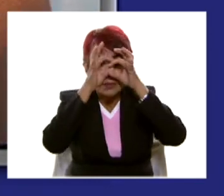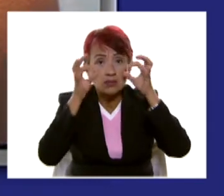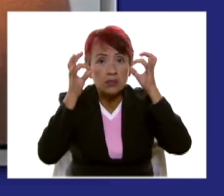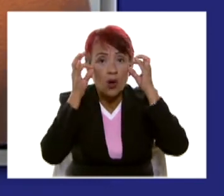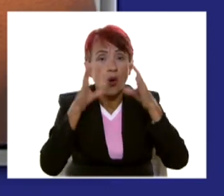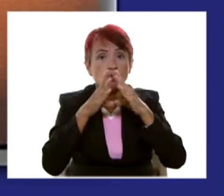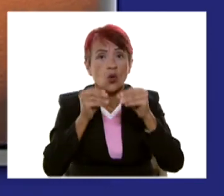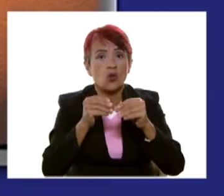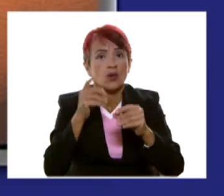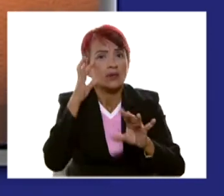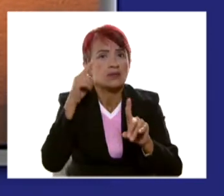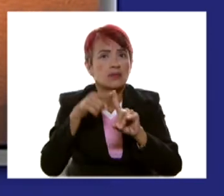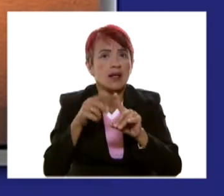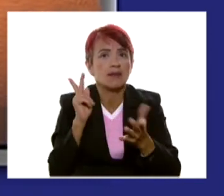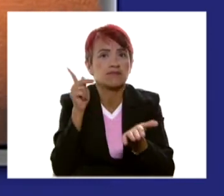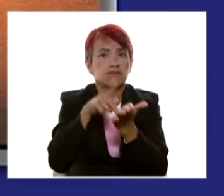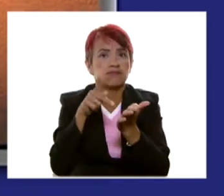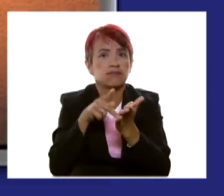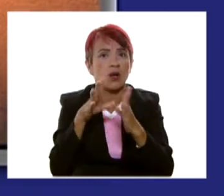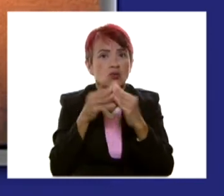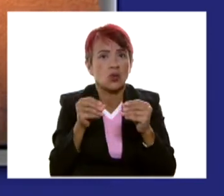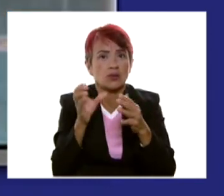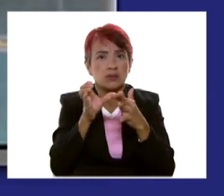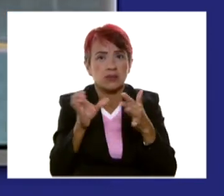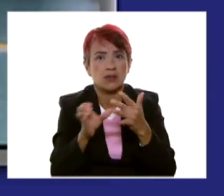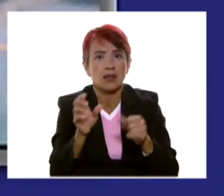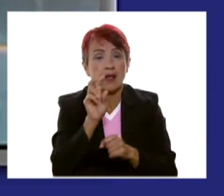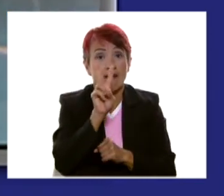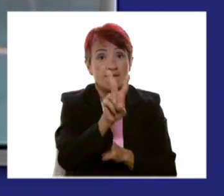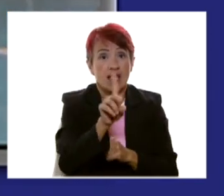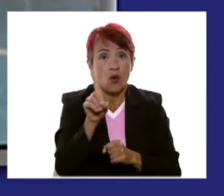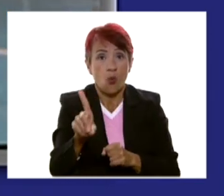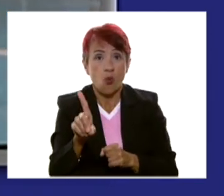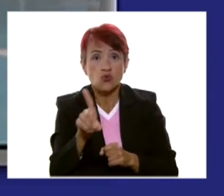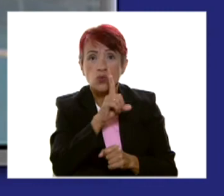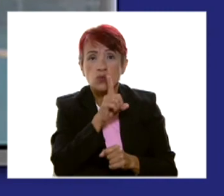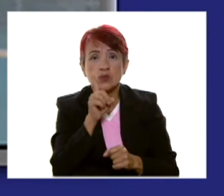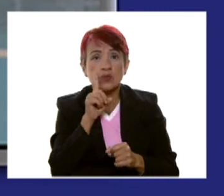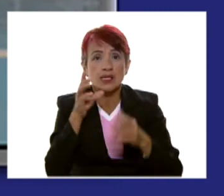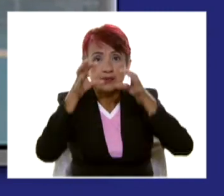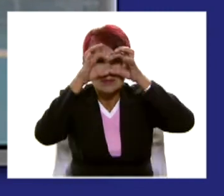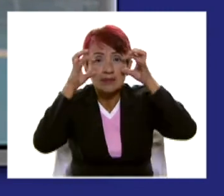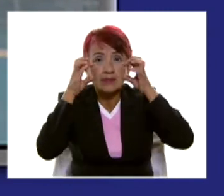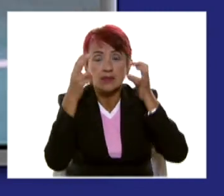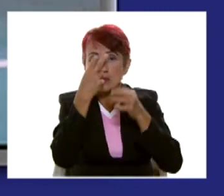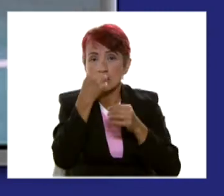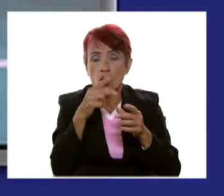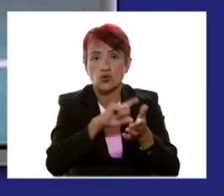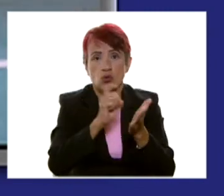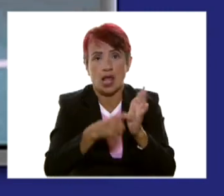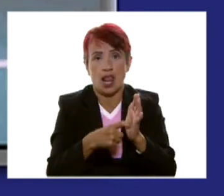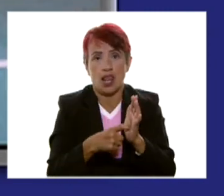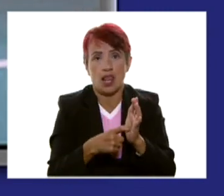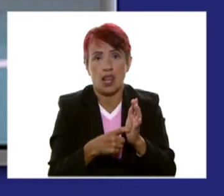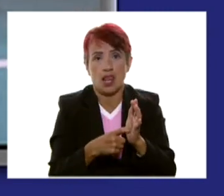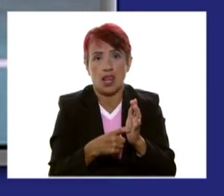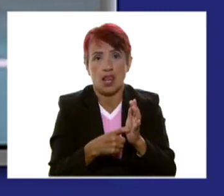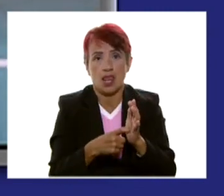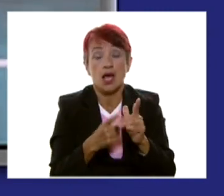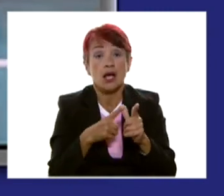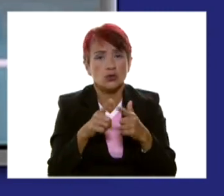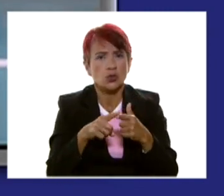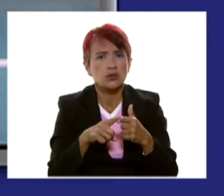Todo esto es con el fin de participar en la categoría B1 denominada ceguera total. Lo